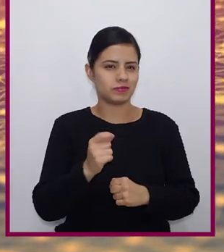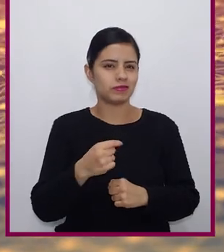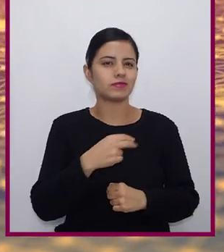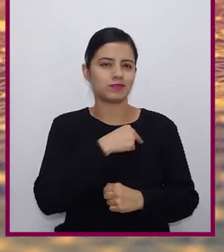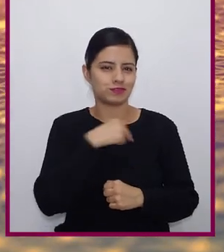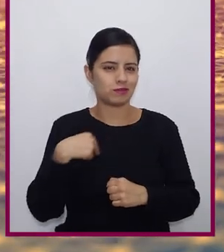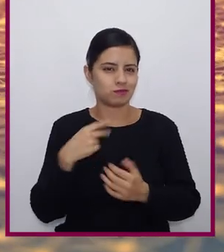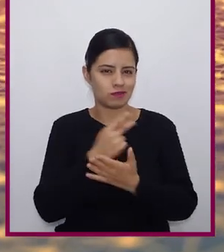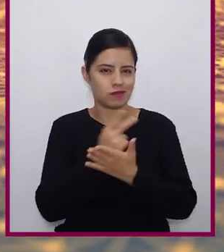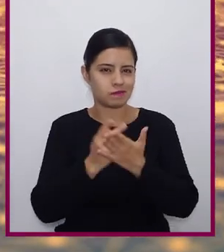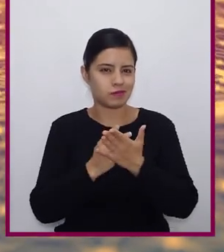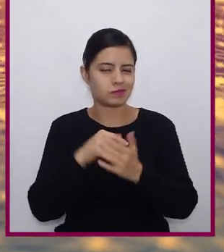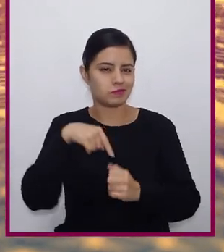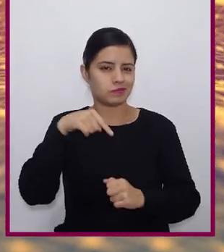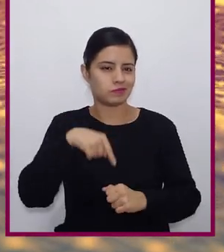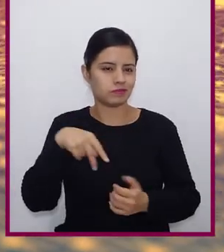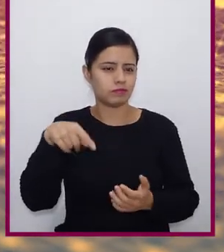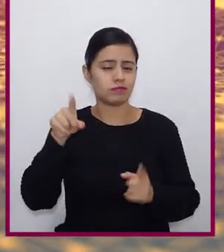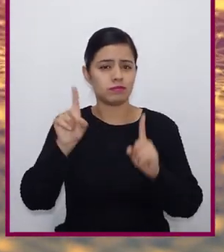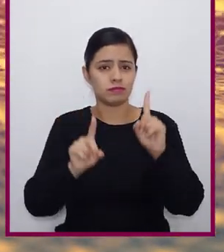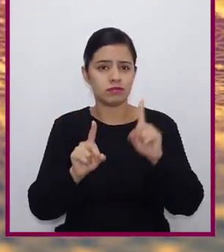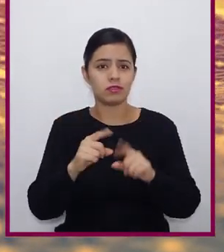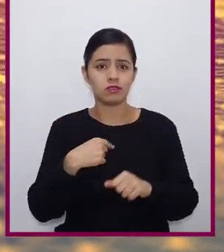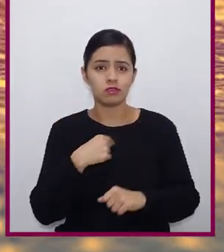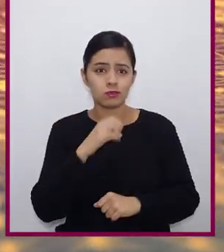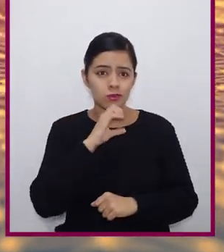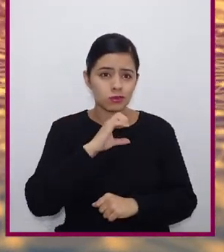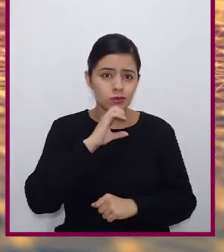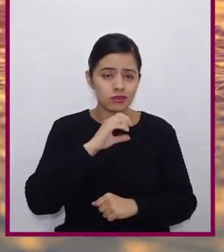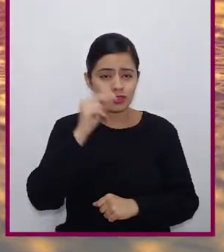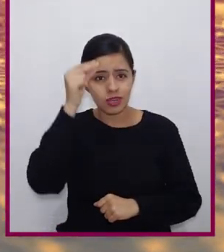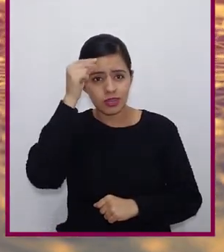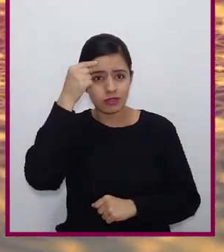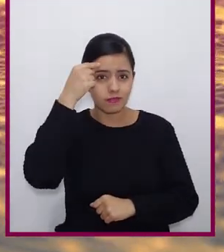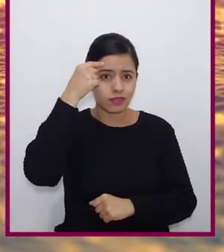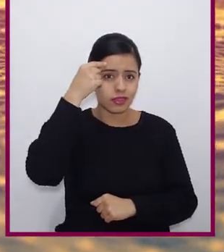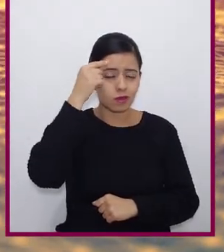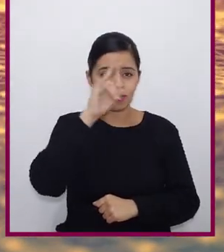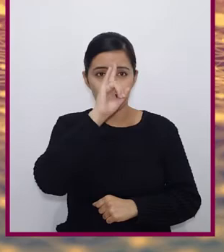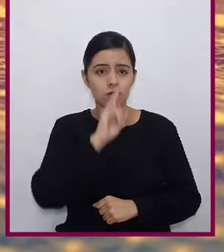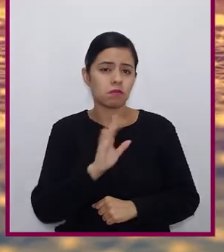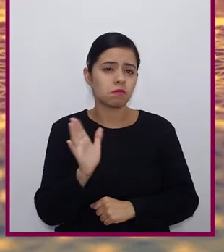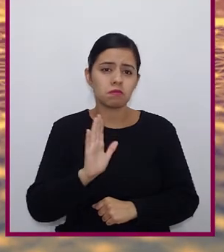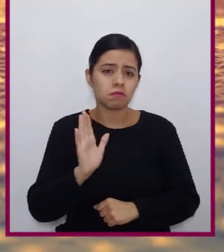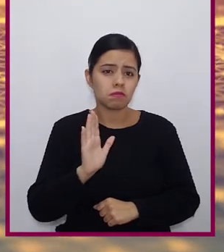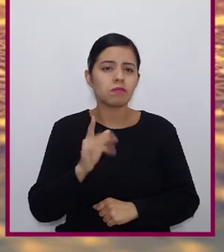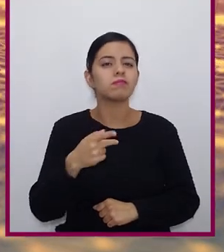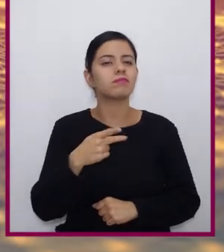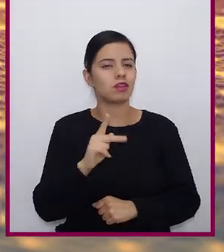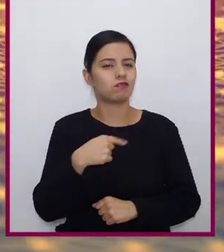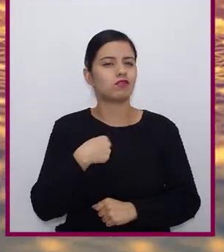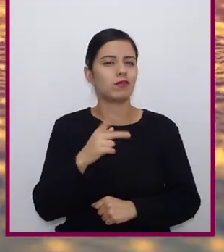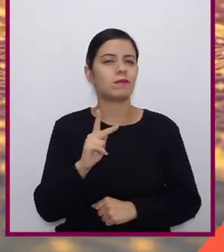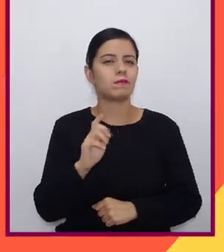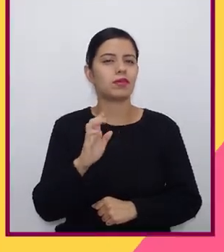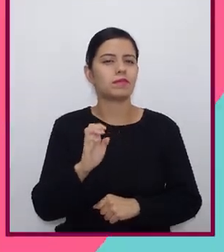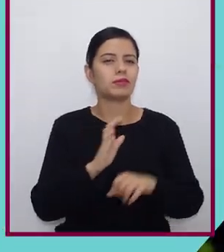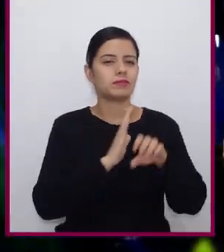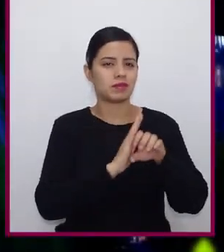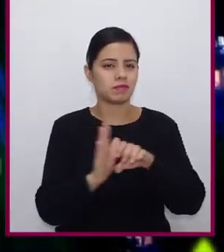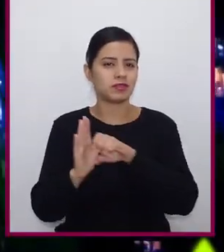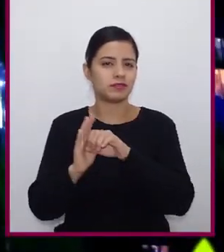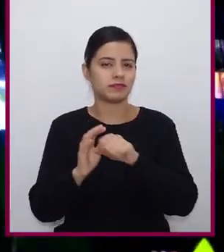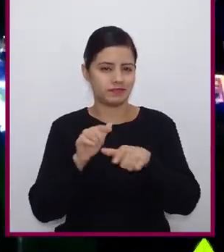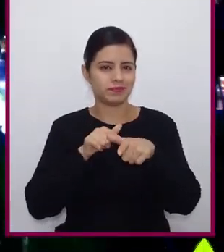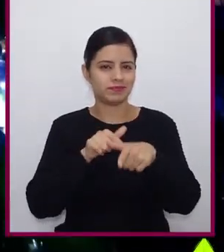ni curioso, ni inteligente, ni guapo, pero sí soy Pepe Pepino. Sigamos con el tutorial.